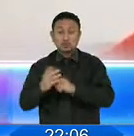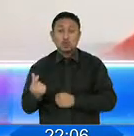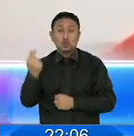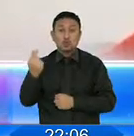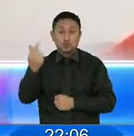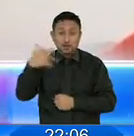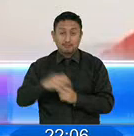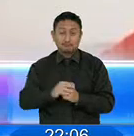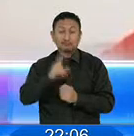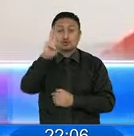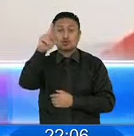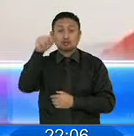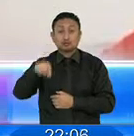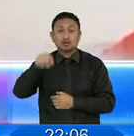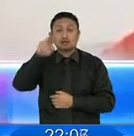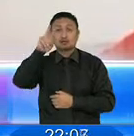por